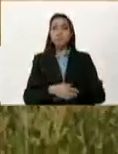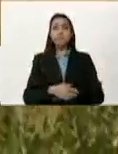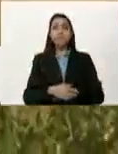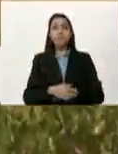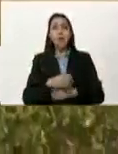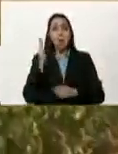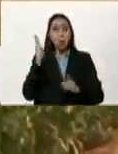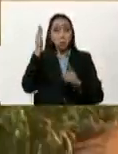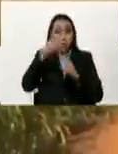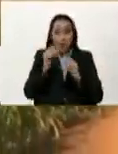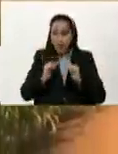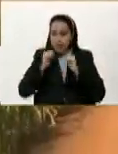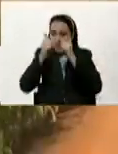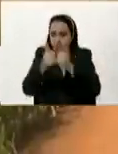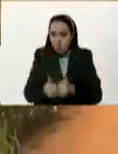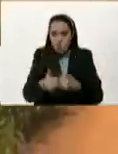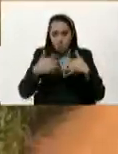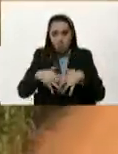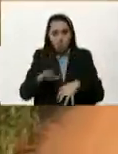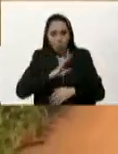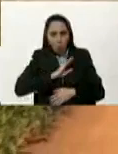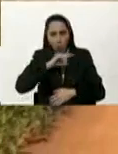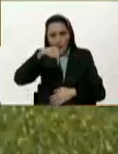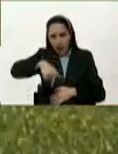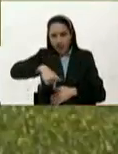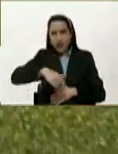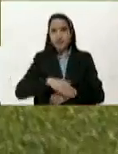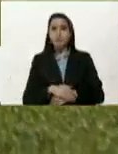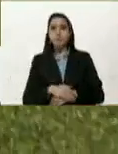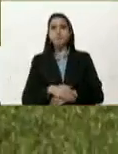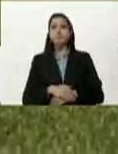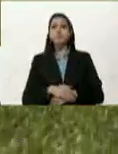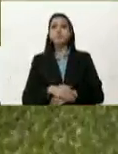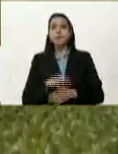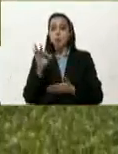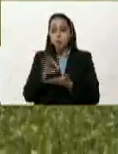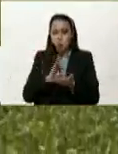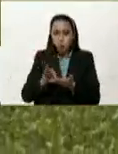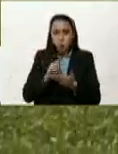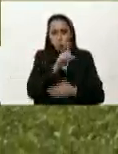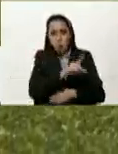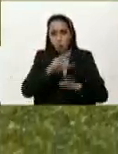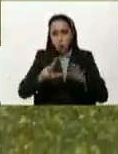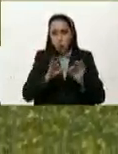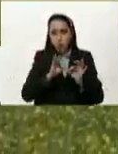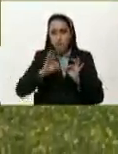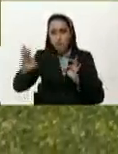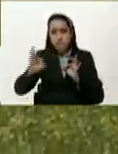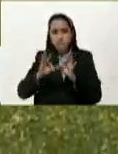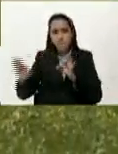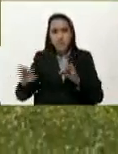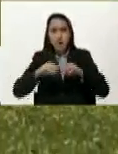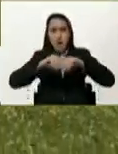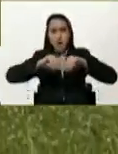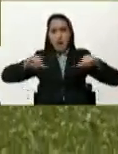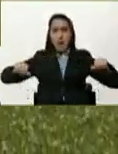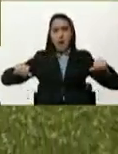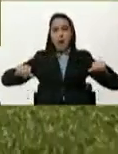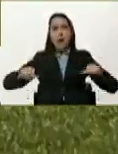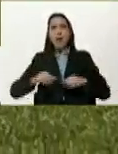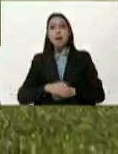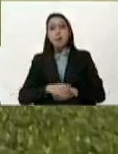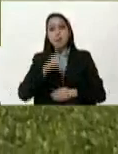norte con que se inició a prosódica acá en el oriente del país llegando a sembrar 18 mil hectáreas de entre maíz y soya